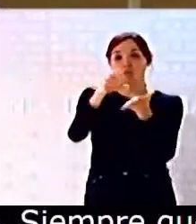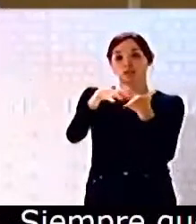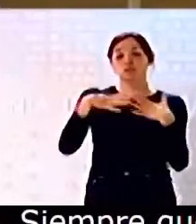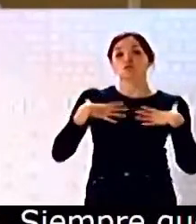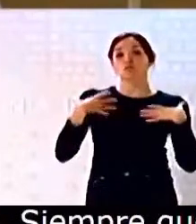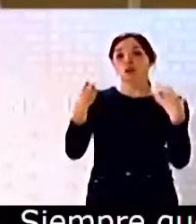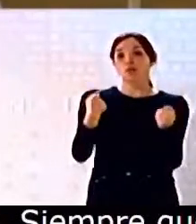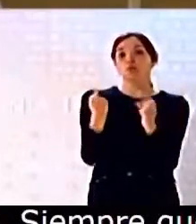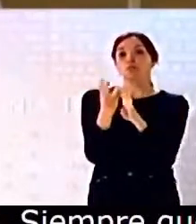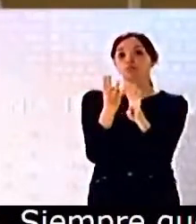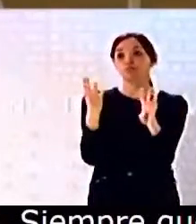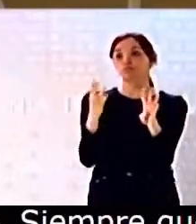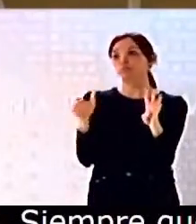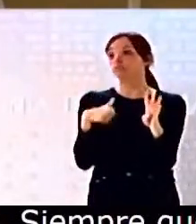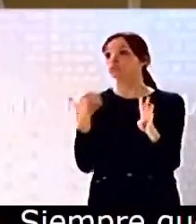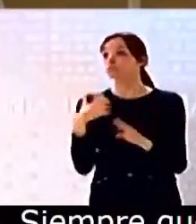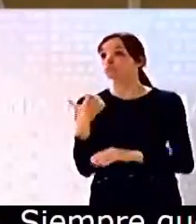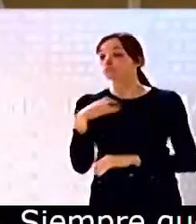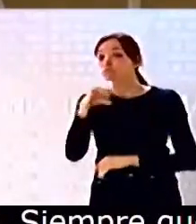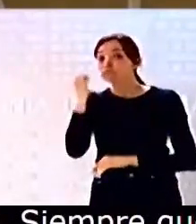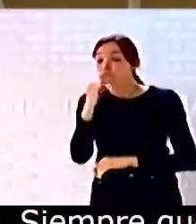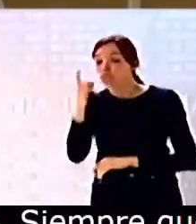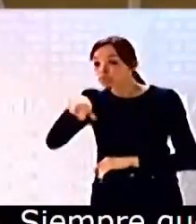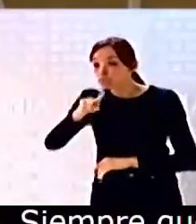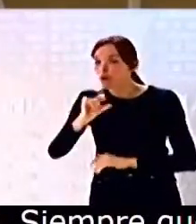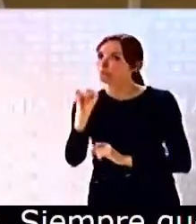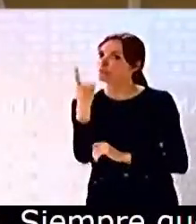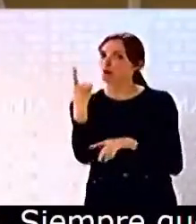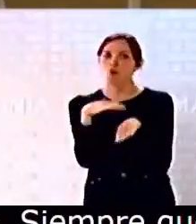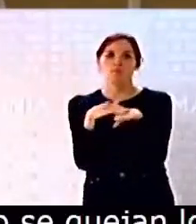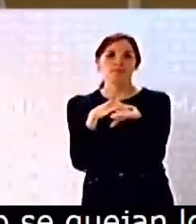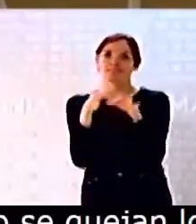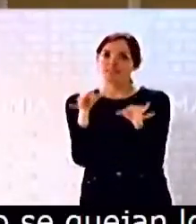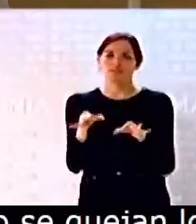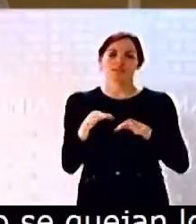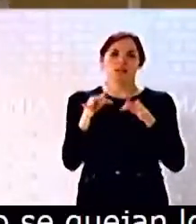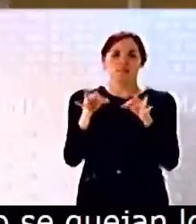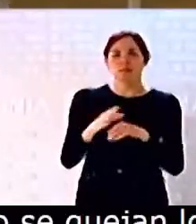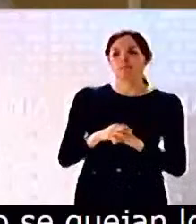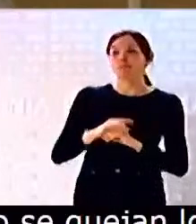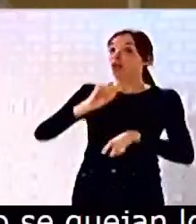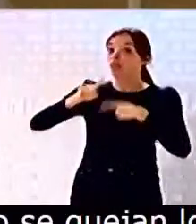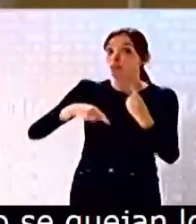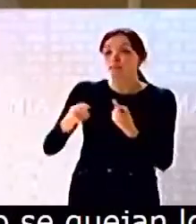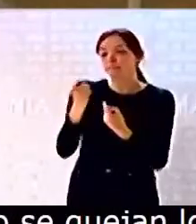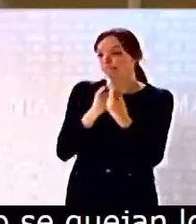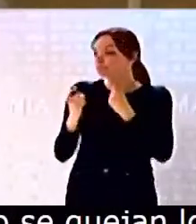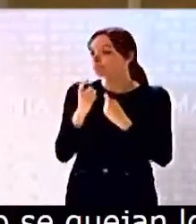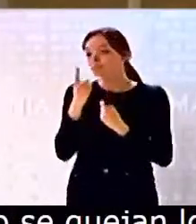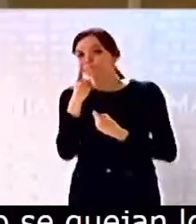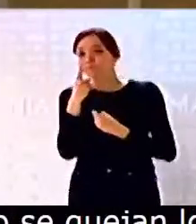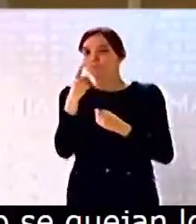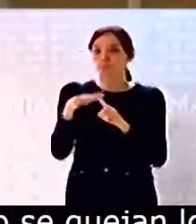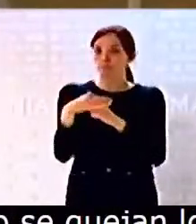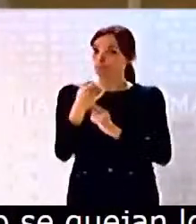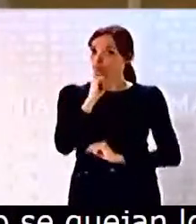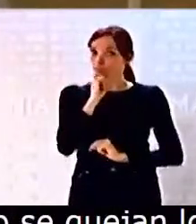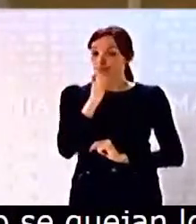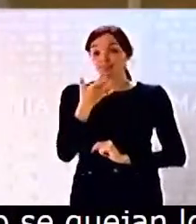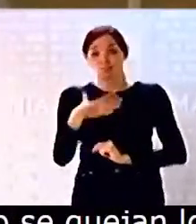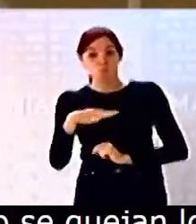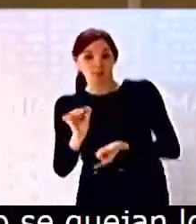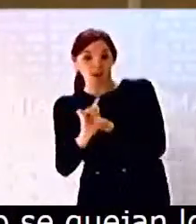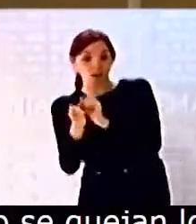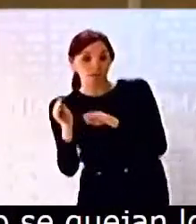sanitario se quejan, lo primero que hay que hacer es pedir disculpas, ver lo que ha pasado y si se puede reconducir la